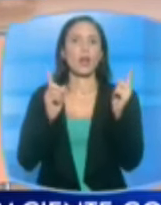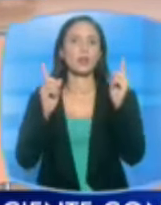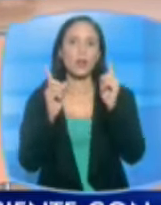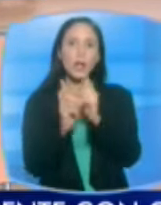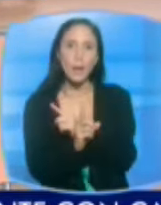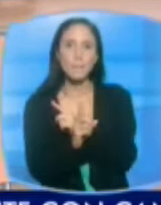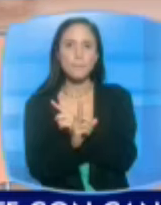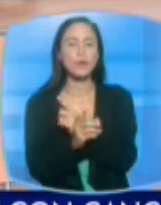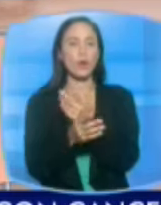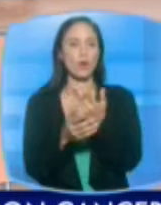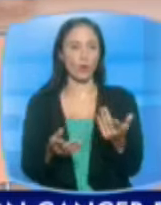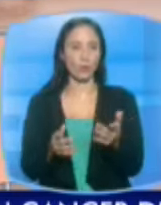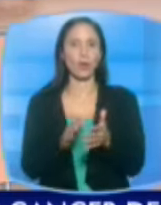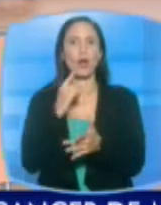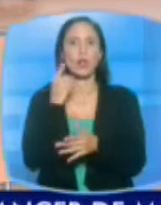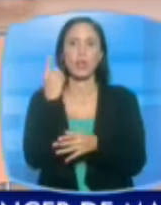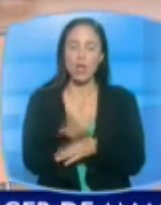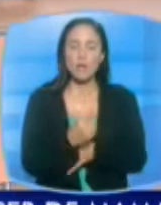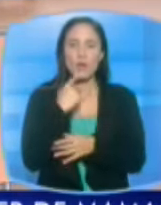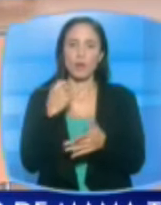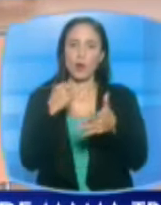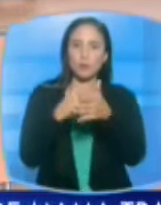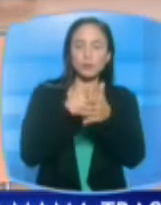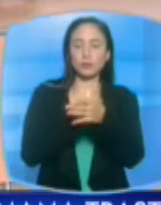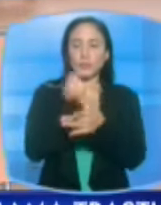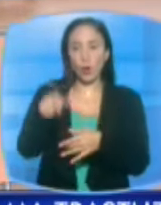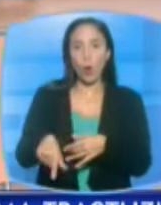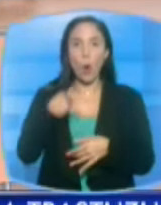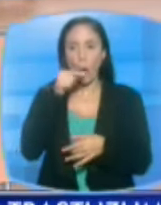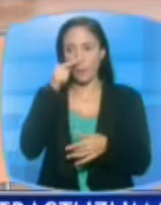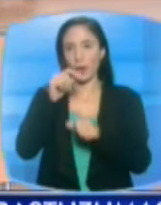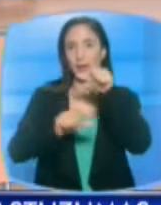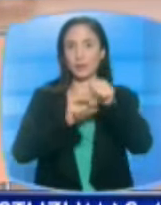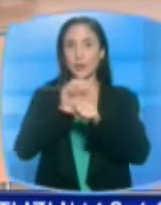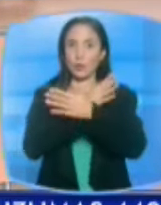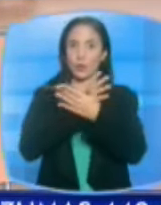esta acción reivindica la labor de Cifontes durante